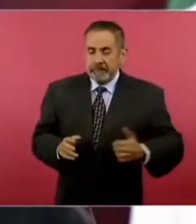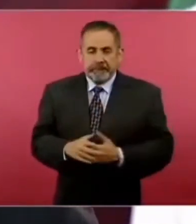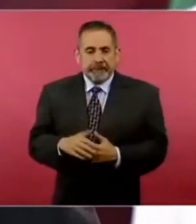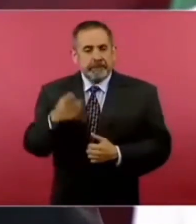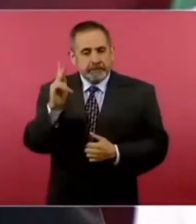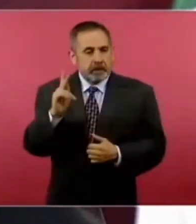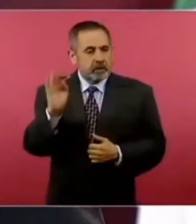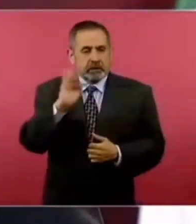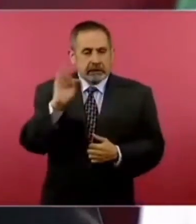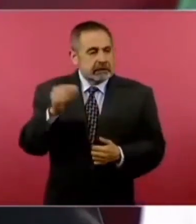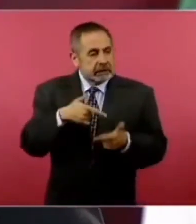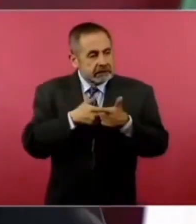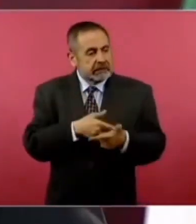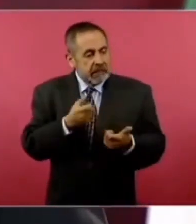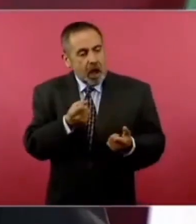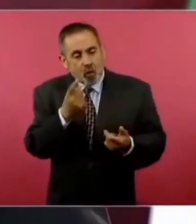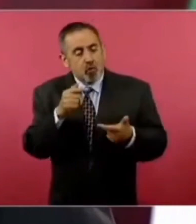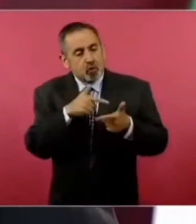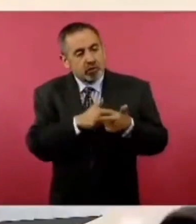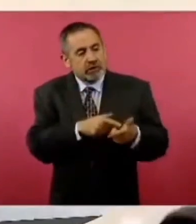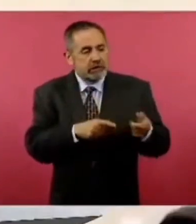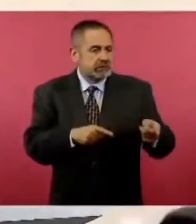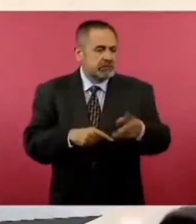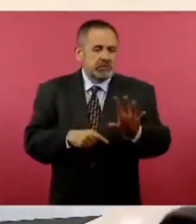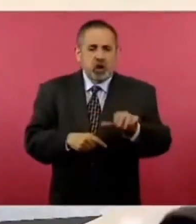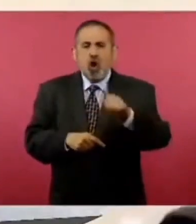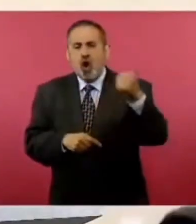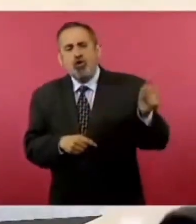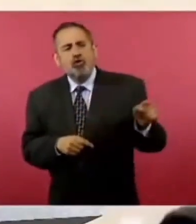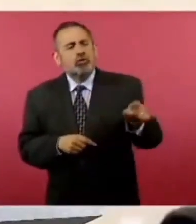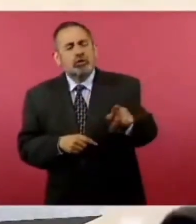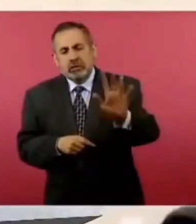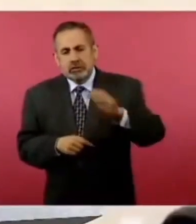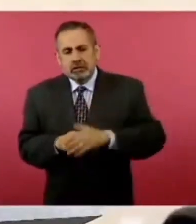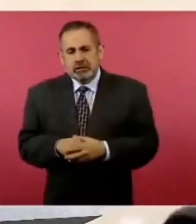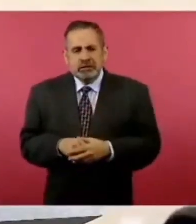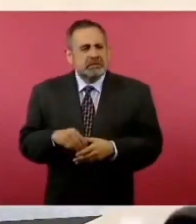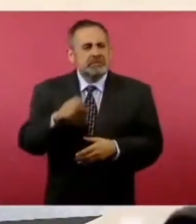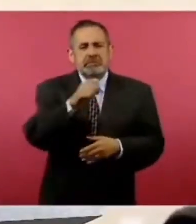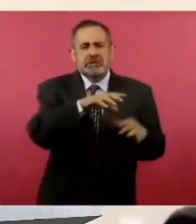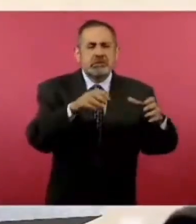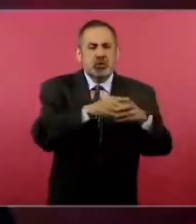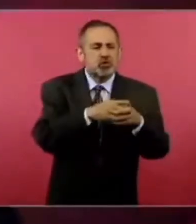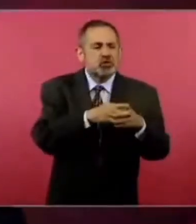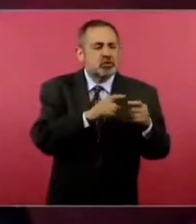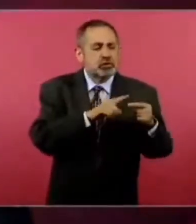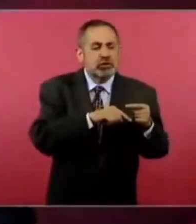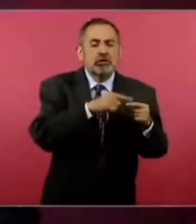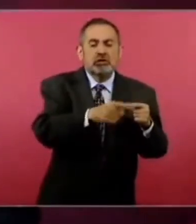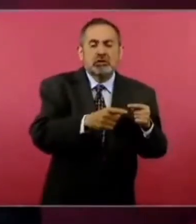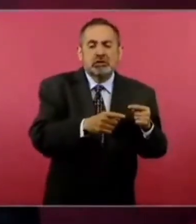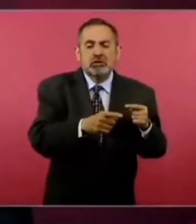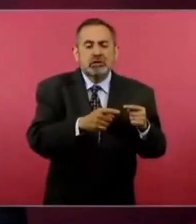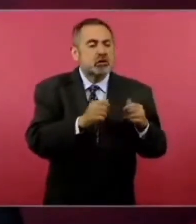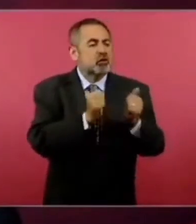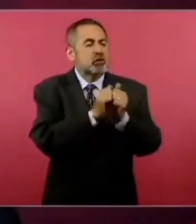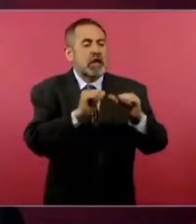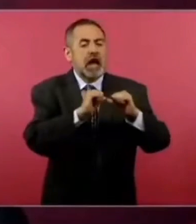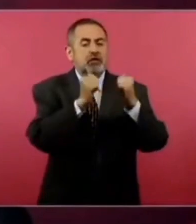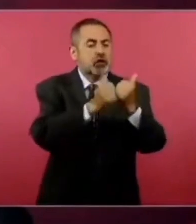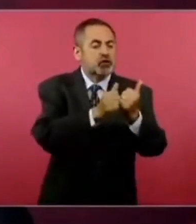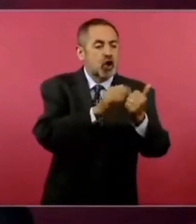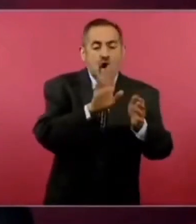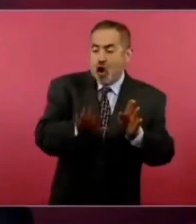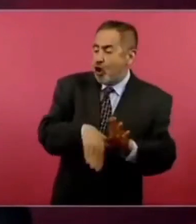eso pero el gobernador si sigue y otros sectores o ellos mismos a través de asociaciones